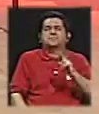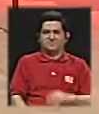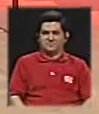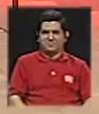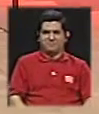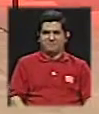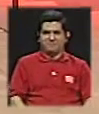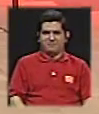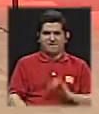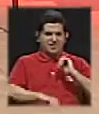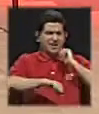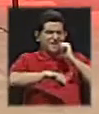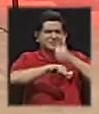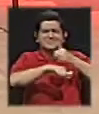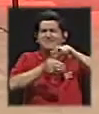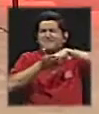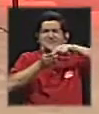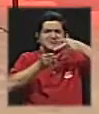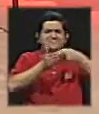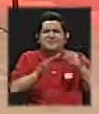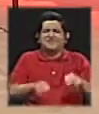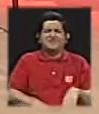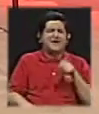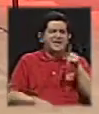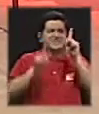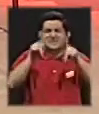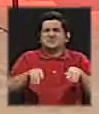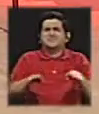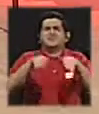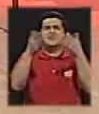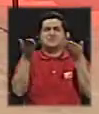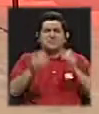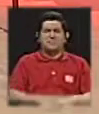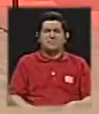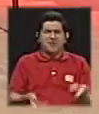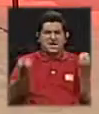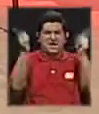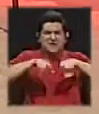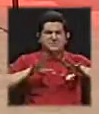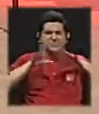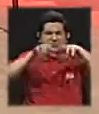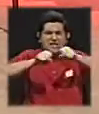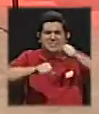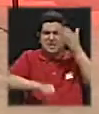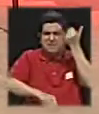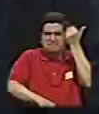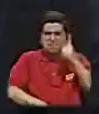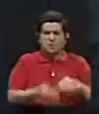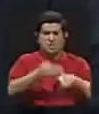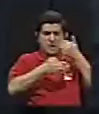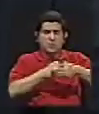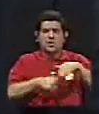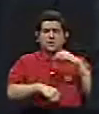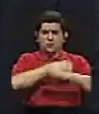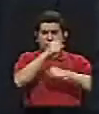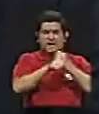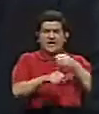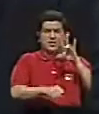¿Cómo definir esos habitantes y por qué se ha dado esa ocupación por parte de otras personas después del